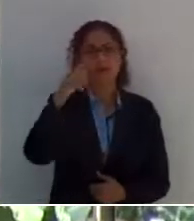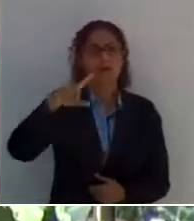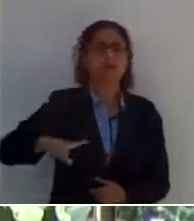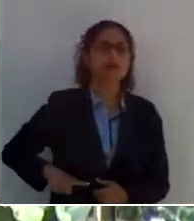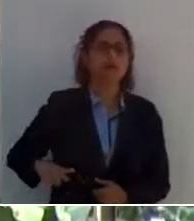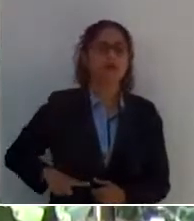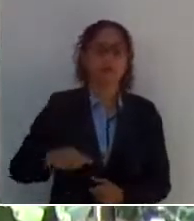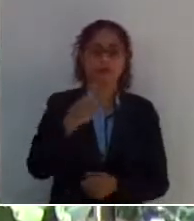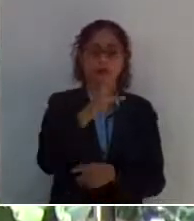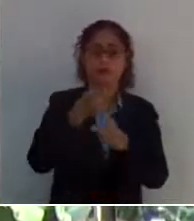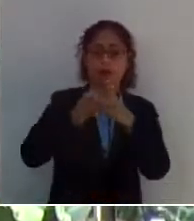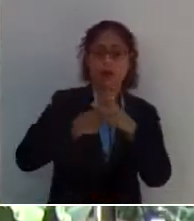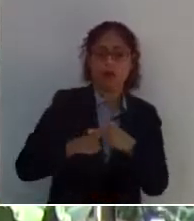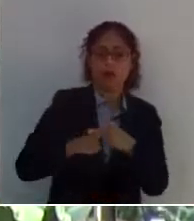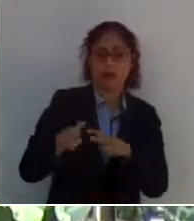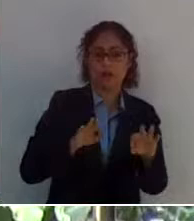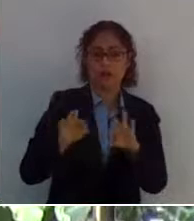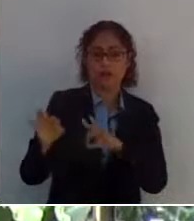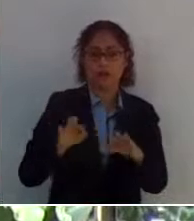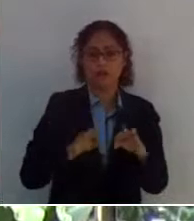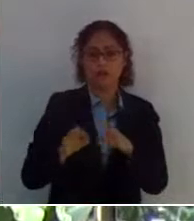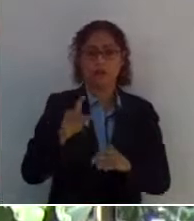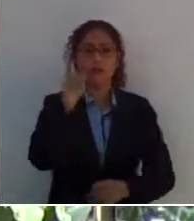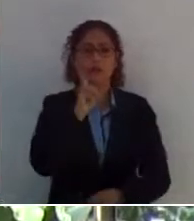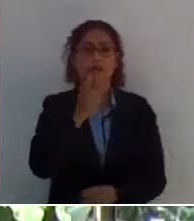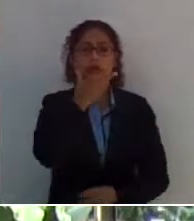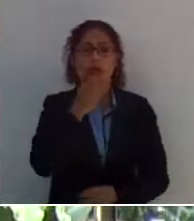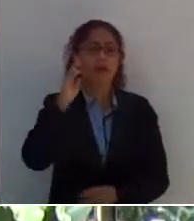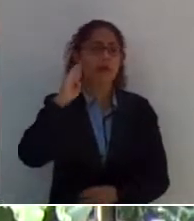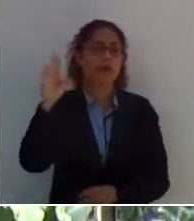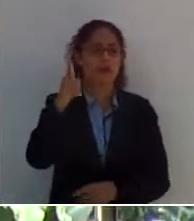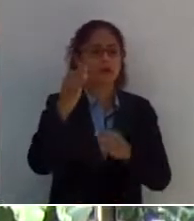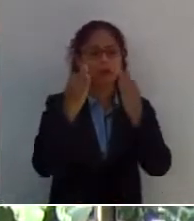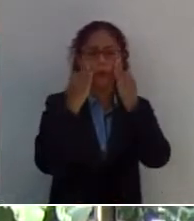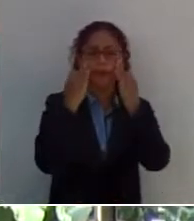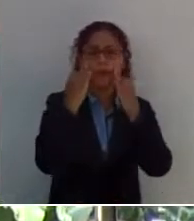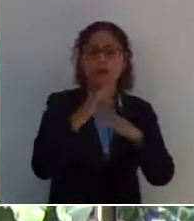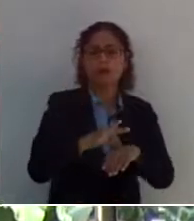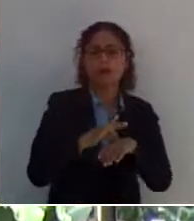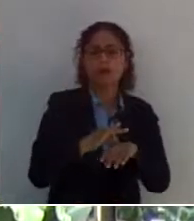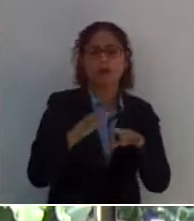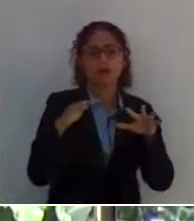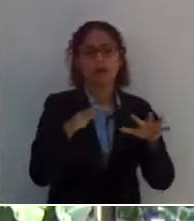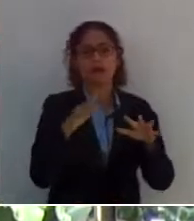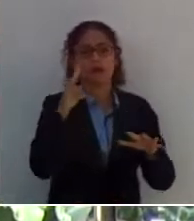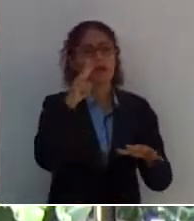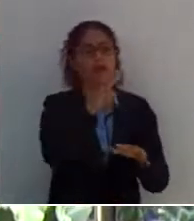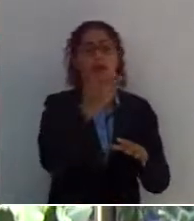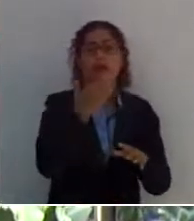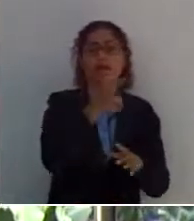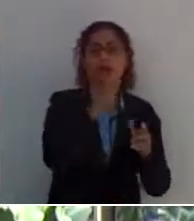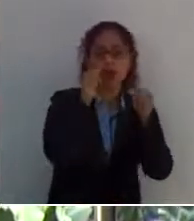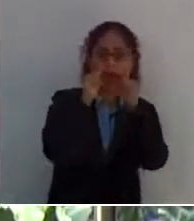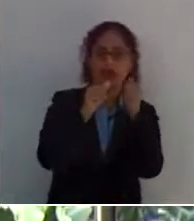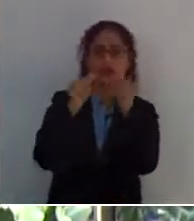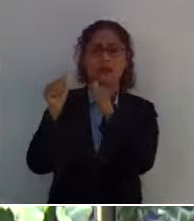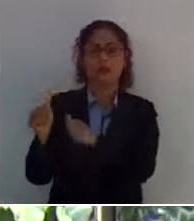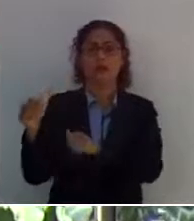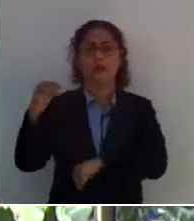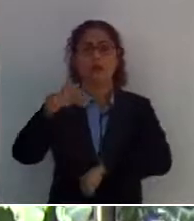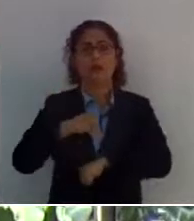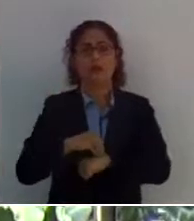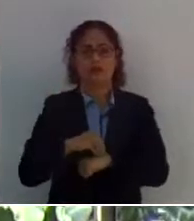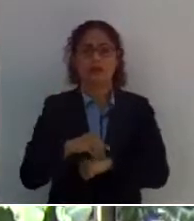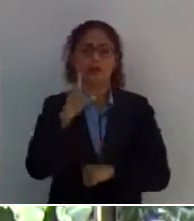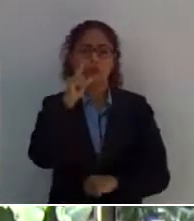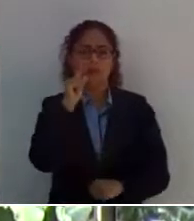inicio de su administración, las y los michoacanos somos testigos de la especial atención que se ha puesto en el rubro